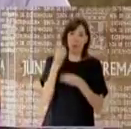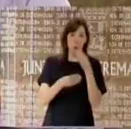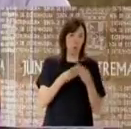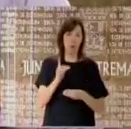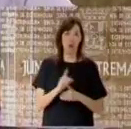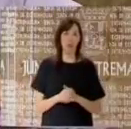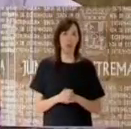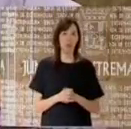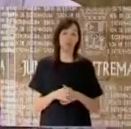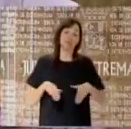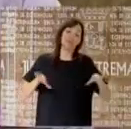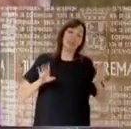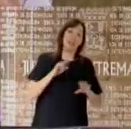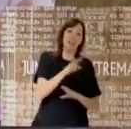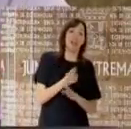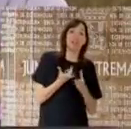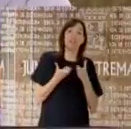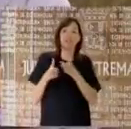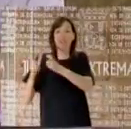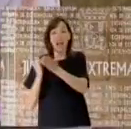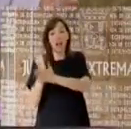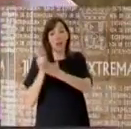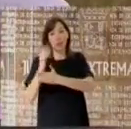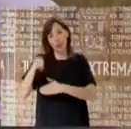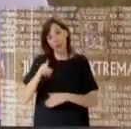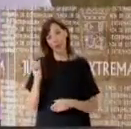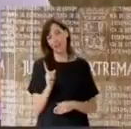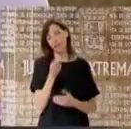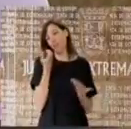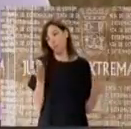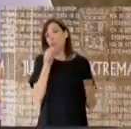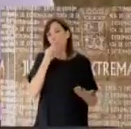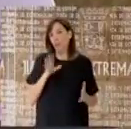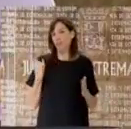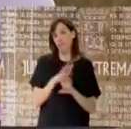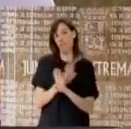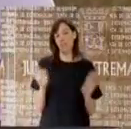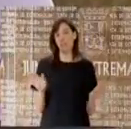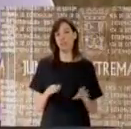pero es que él no era consejero de Agricultura, ¿vale? Entonces, bueno, ya.